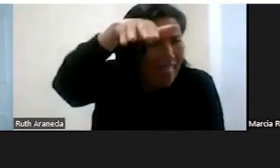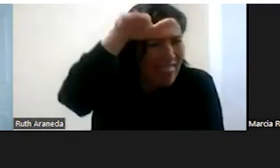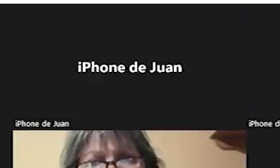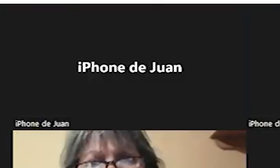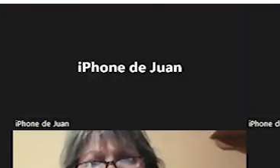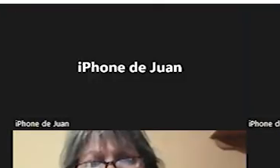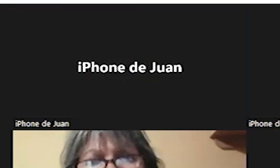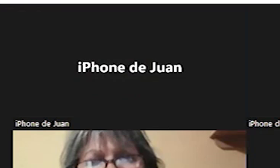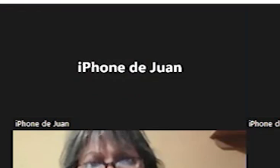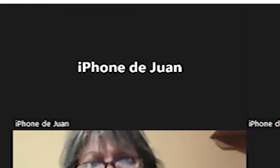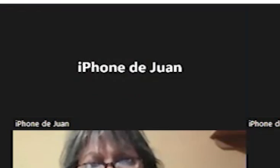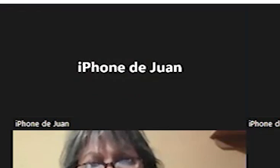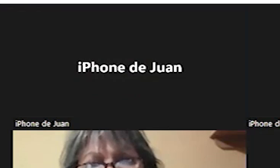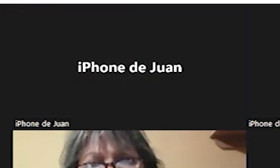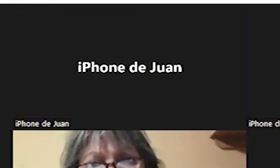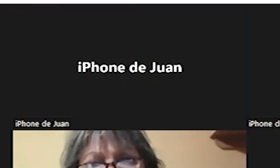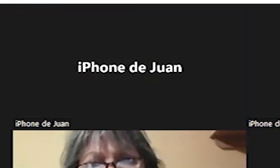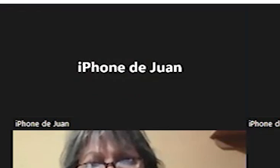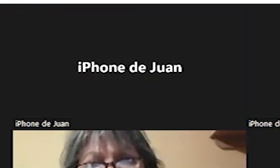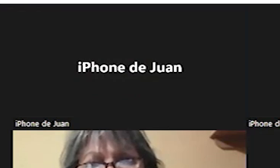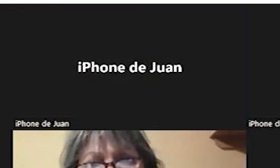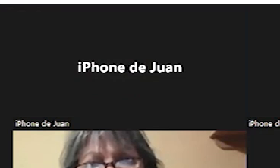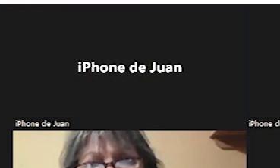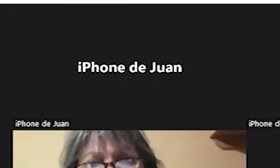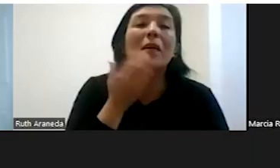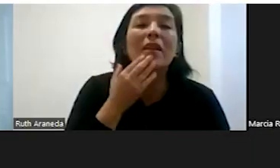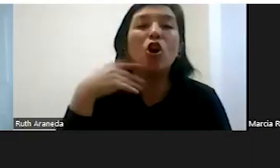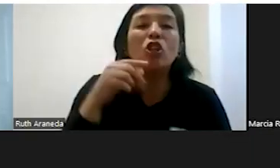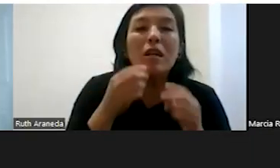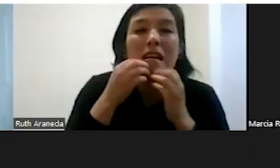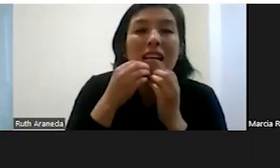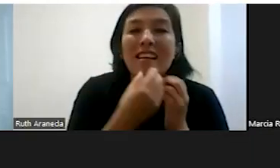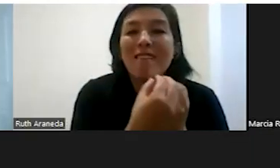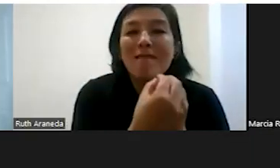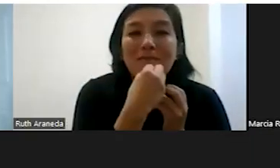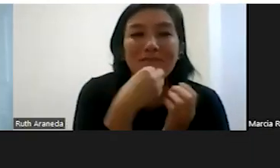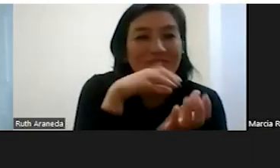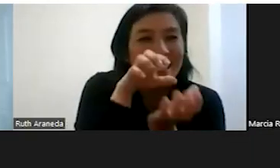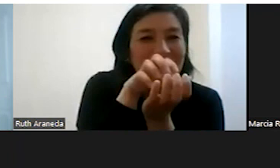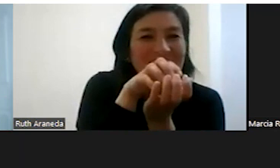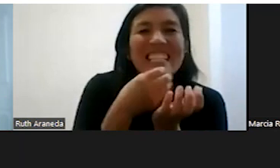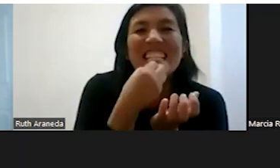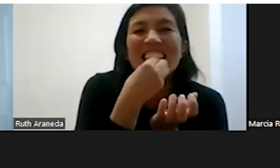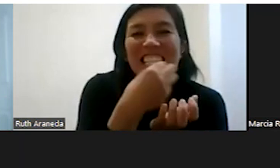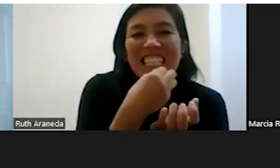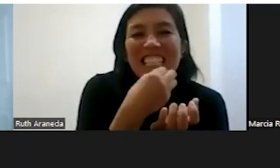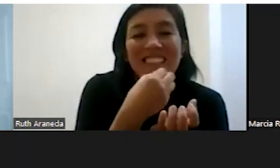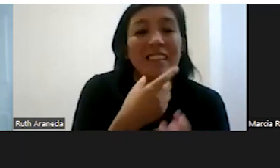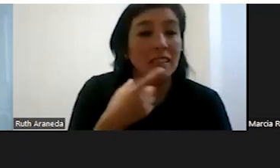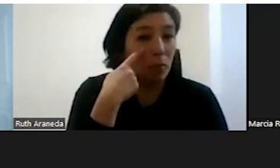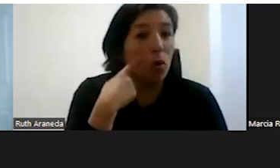Sí hemos encontrado bastantes templetadas, restos de camélido, al parecer hay restos